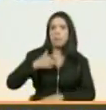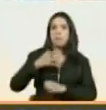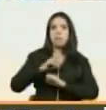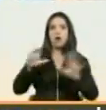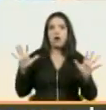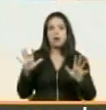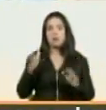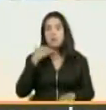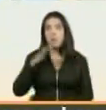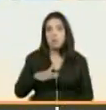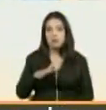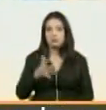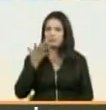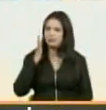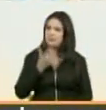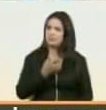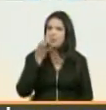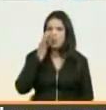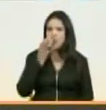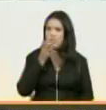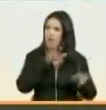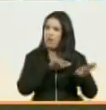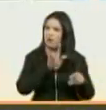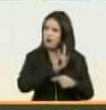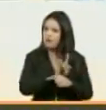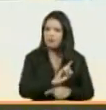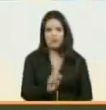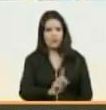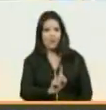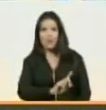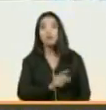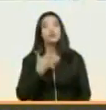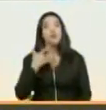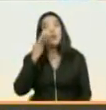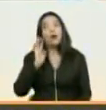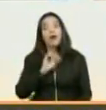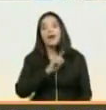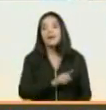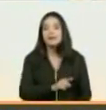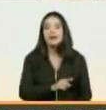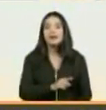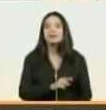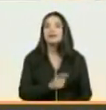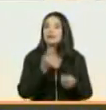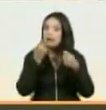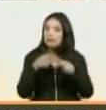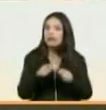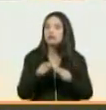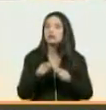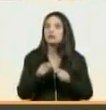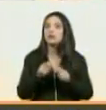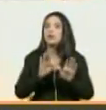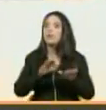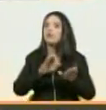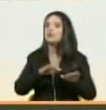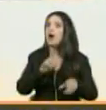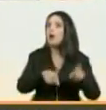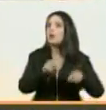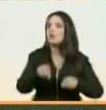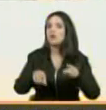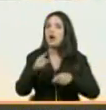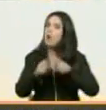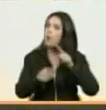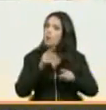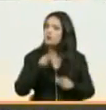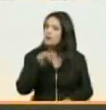allí no, ella no fue engañada. Yo creo que ella está tratando de encubrir graves delitos en el país,